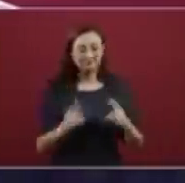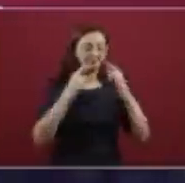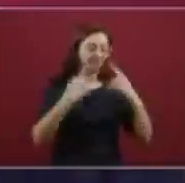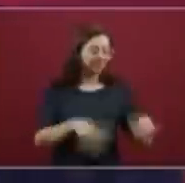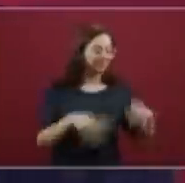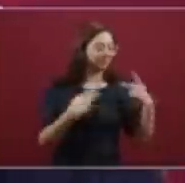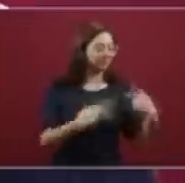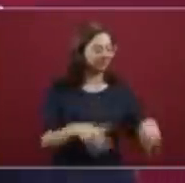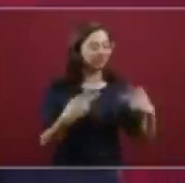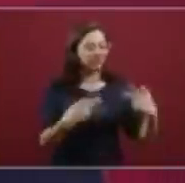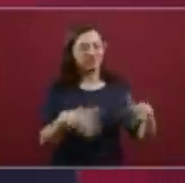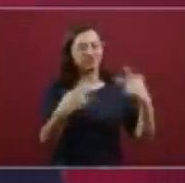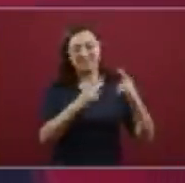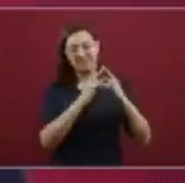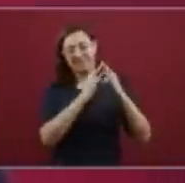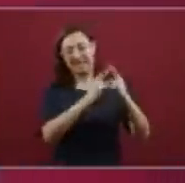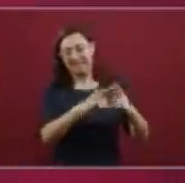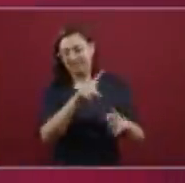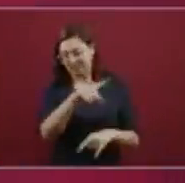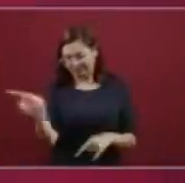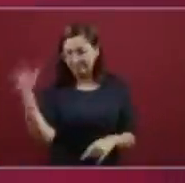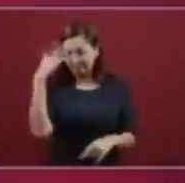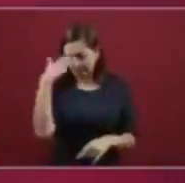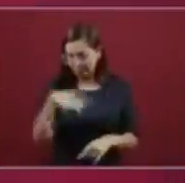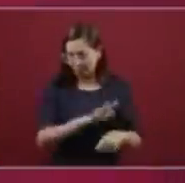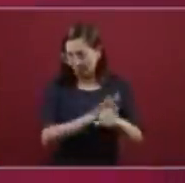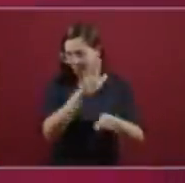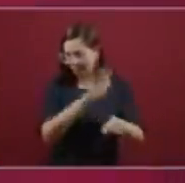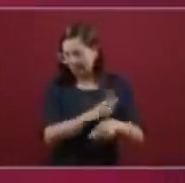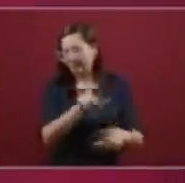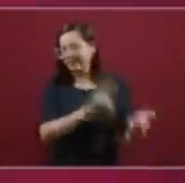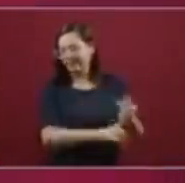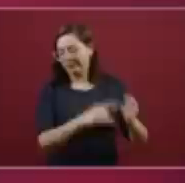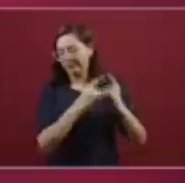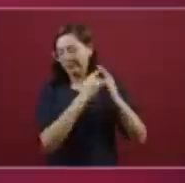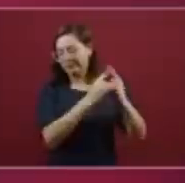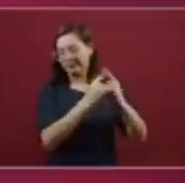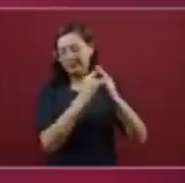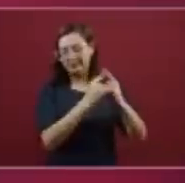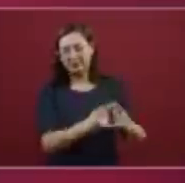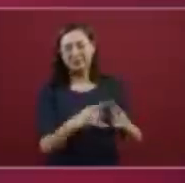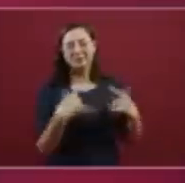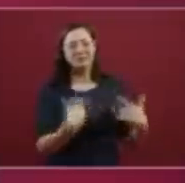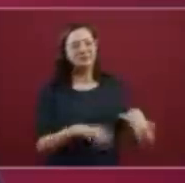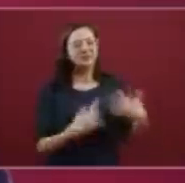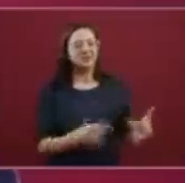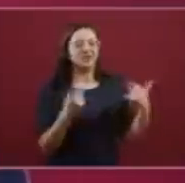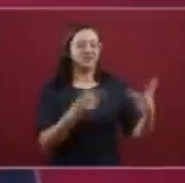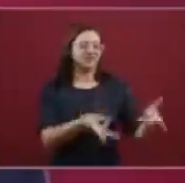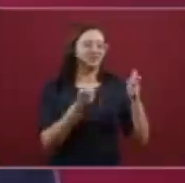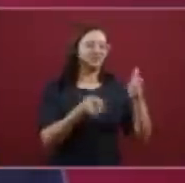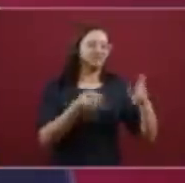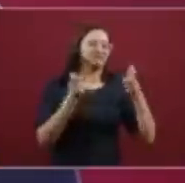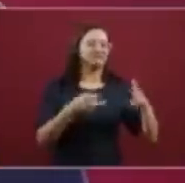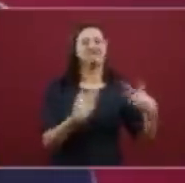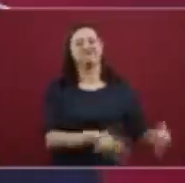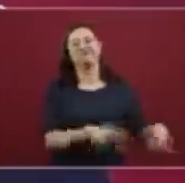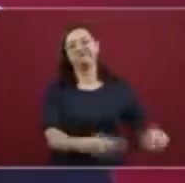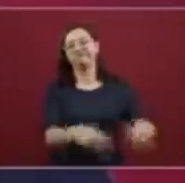ese tianguis es de puro Roberto.